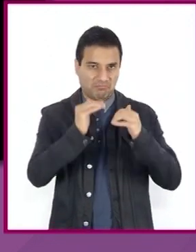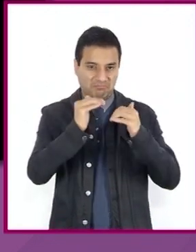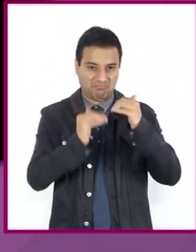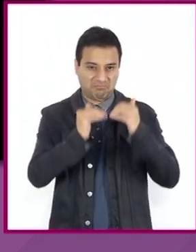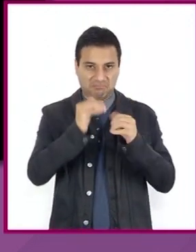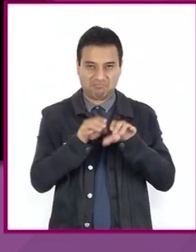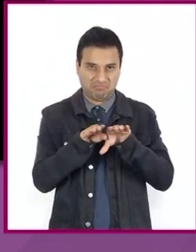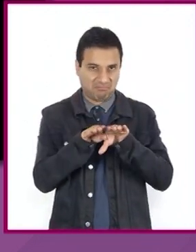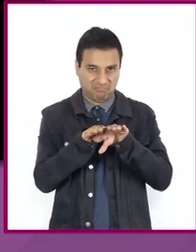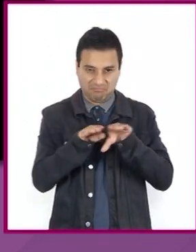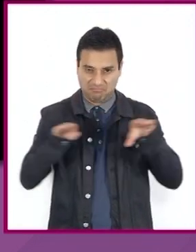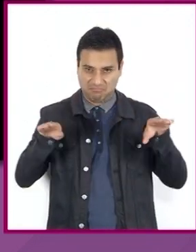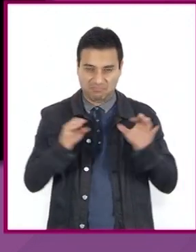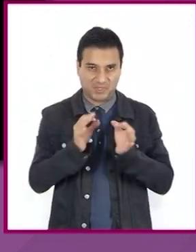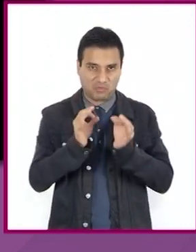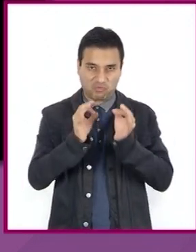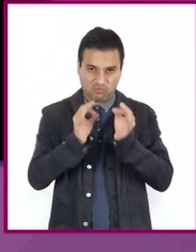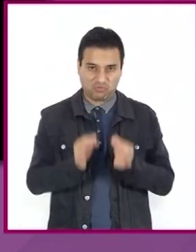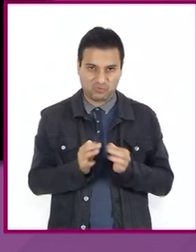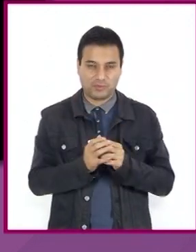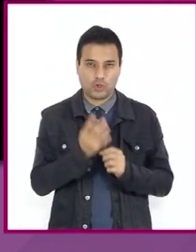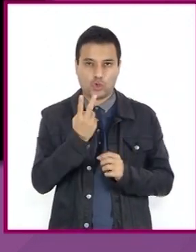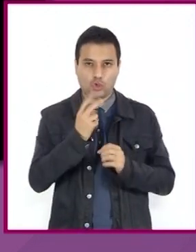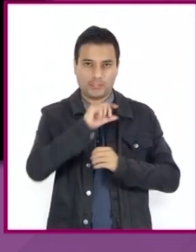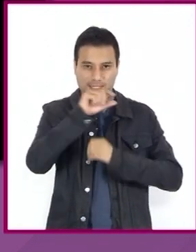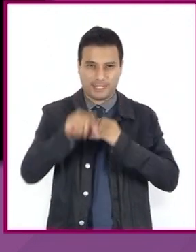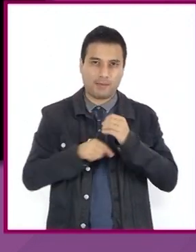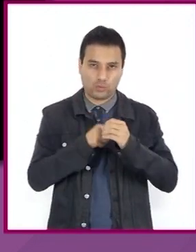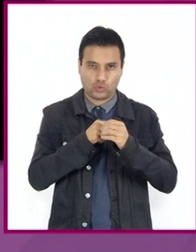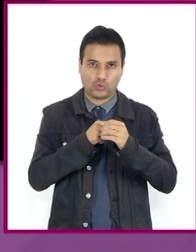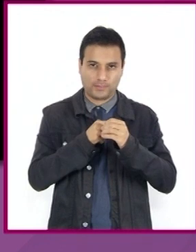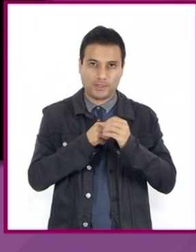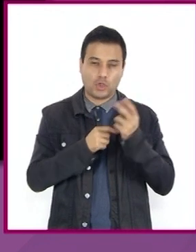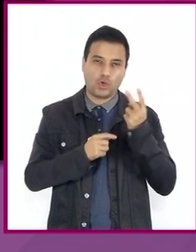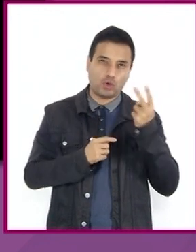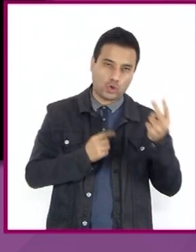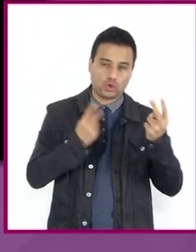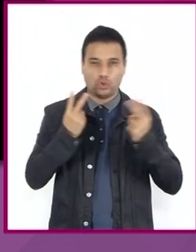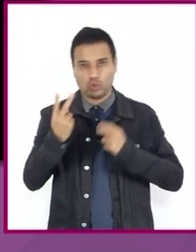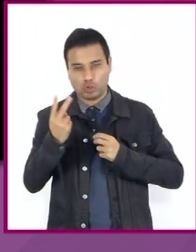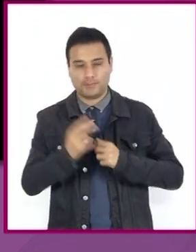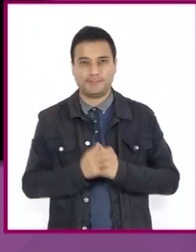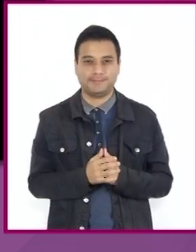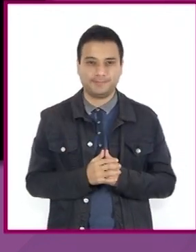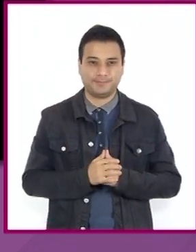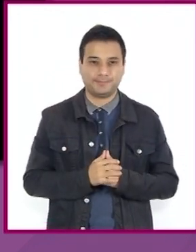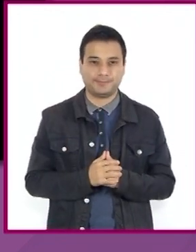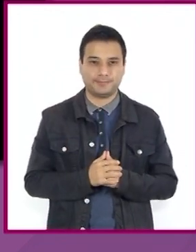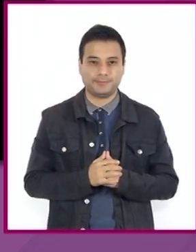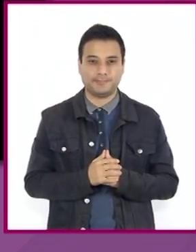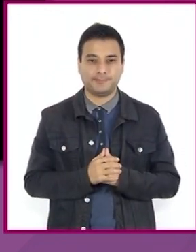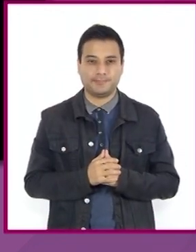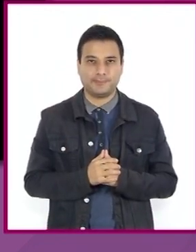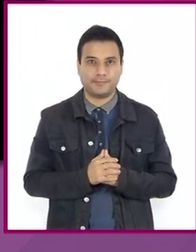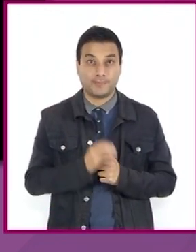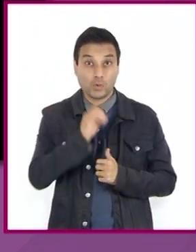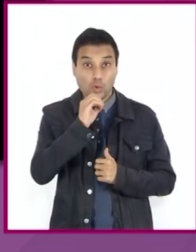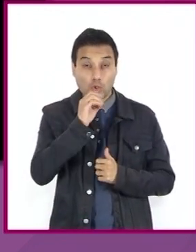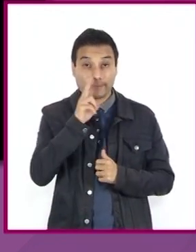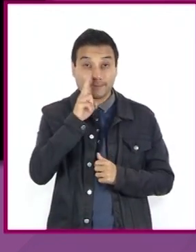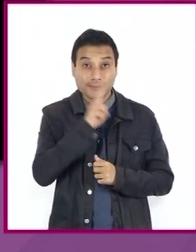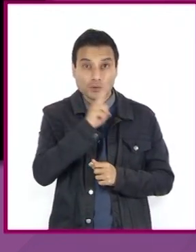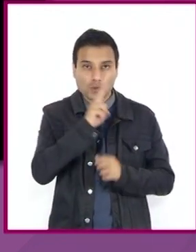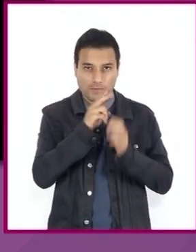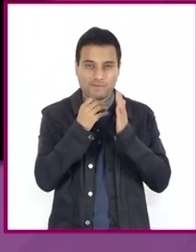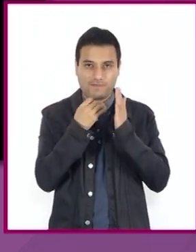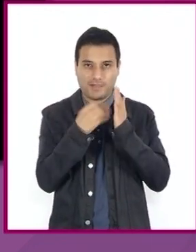hidrógeno, en este caso con 2 átomos del lado de los reactivos, 2 del lado de los productos. Pero el oxígeno aún no está